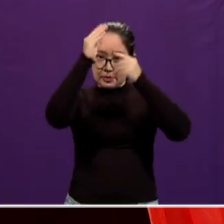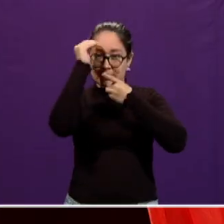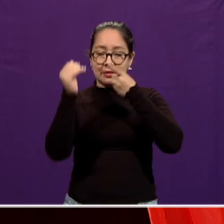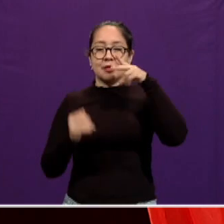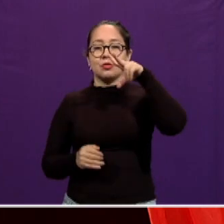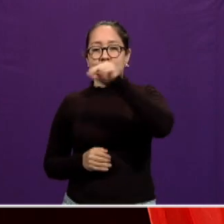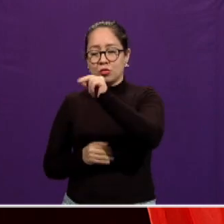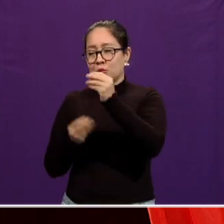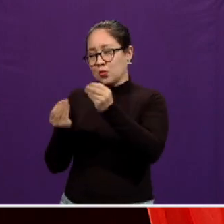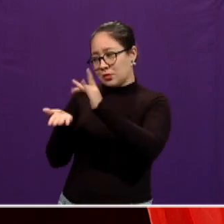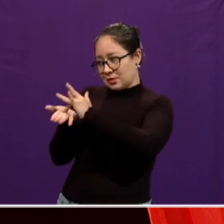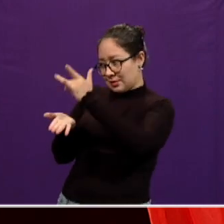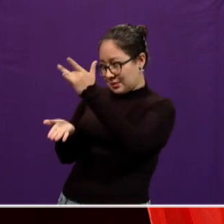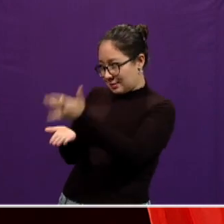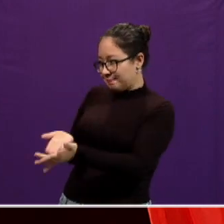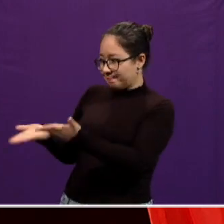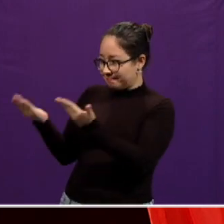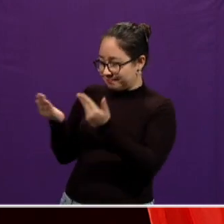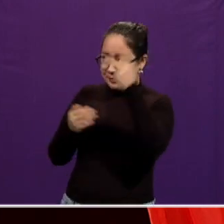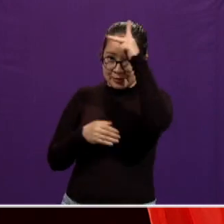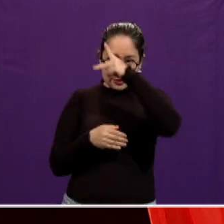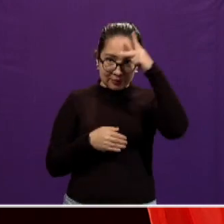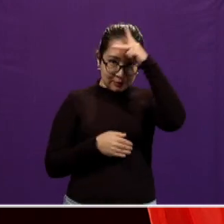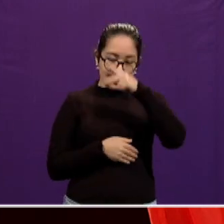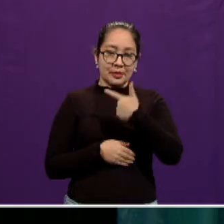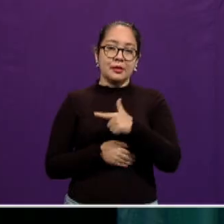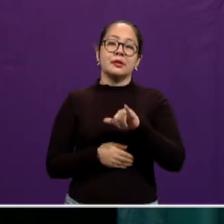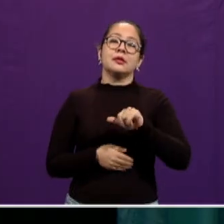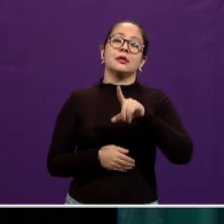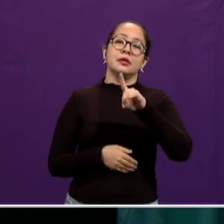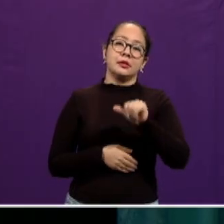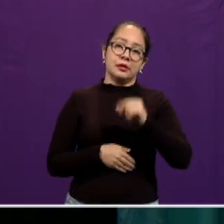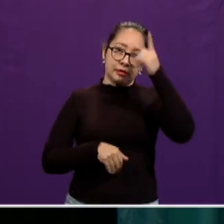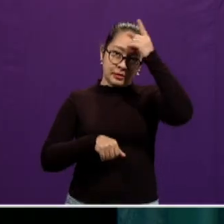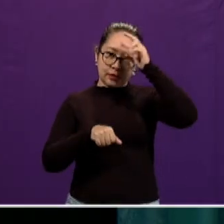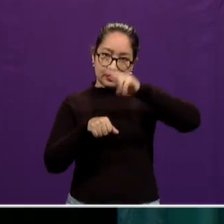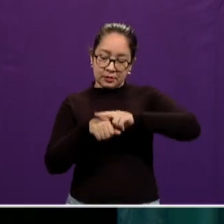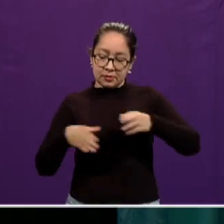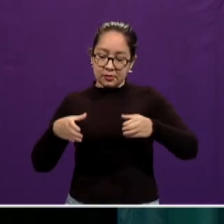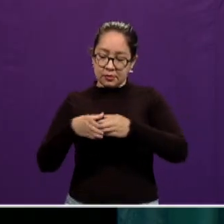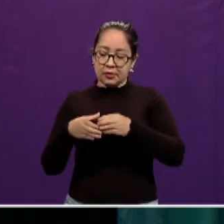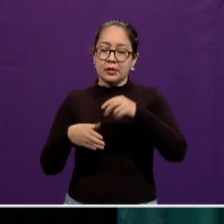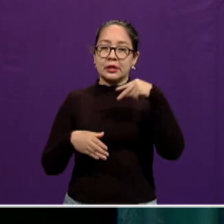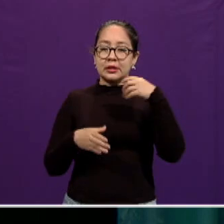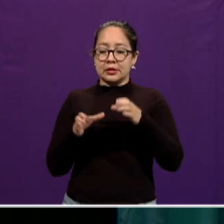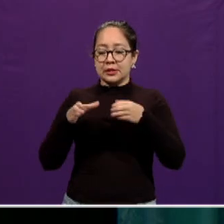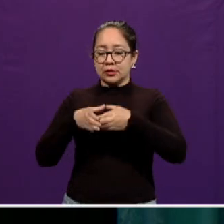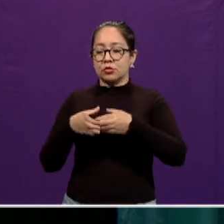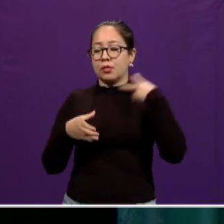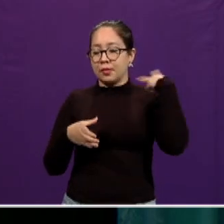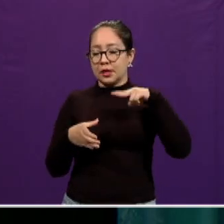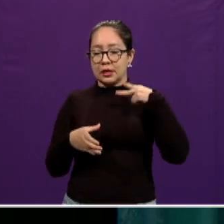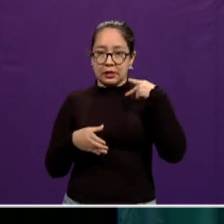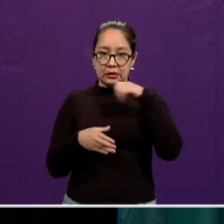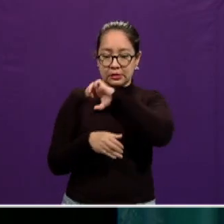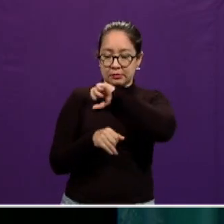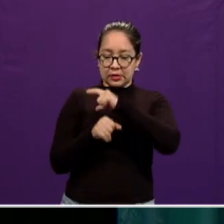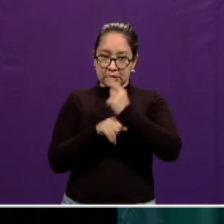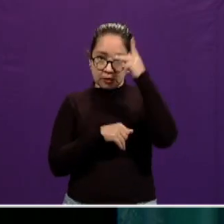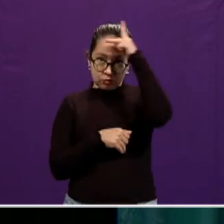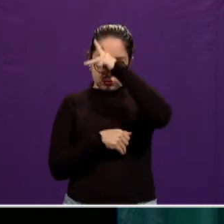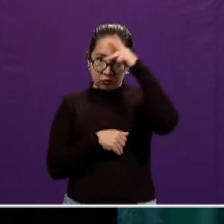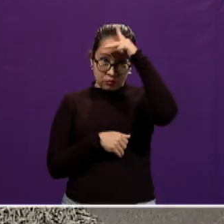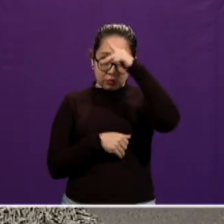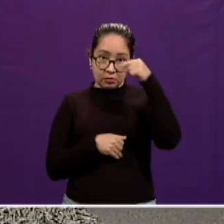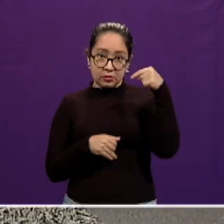de hoy agradecemos a la psicóloga Gilda Jiménez Becerril. Ella es directora del CEBEP, gracias, que es el Centro Veracruzano de Especialidades en Psicología, para